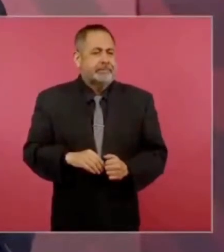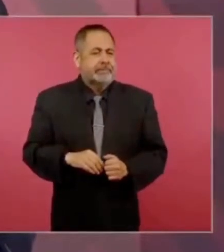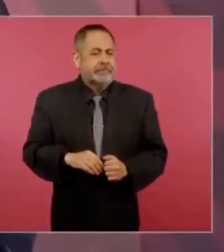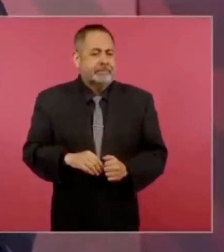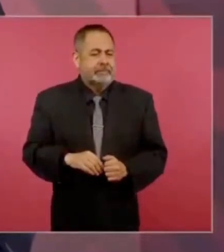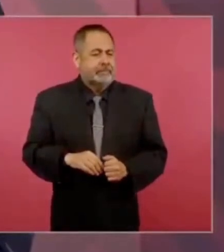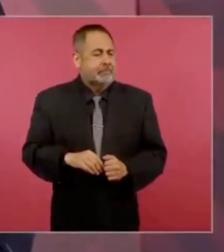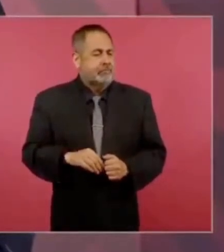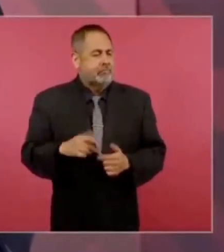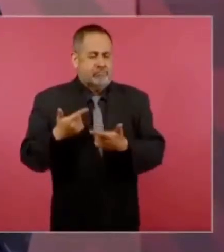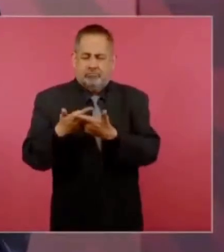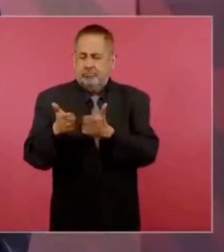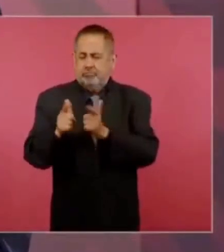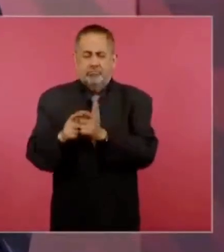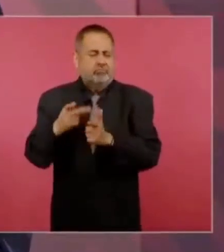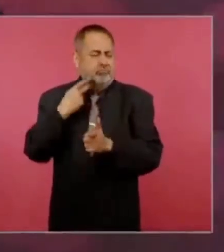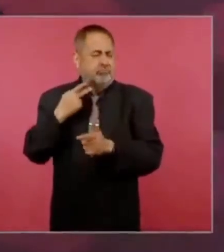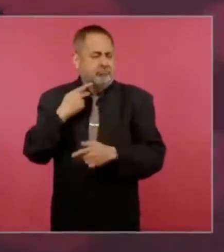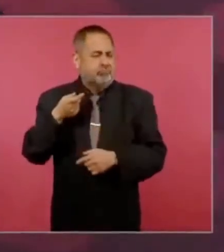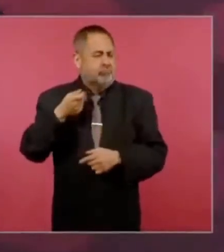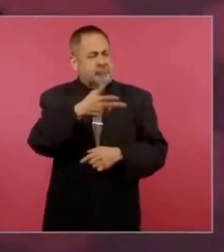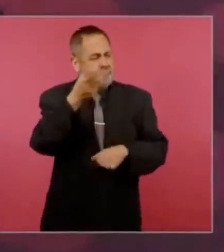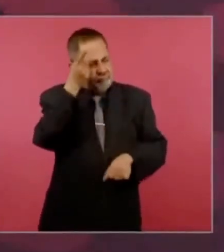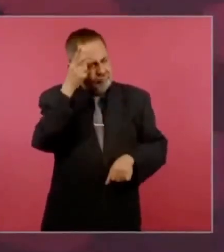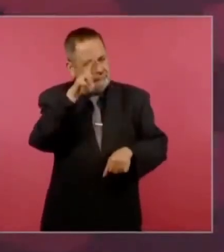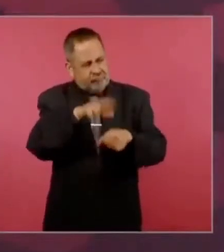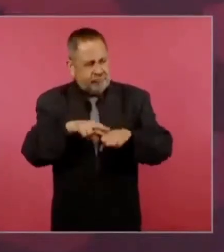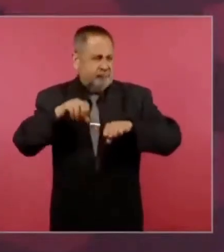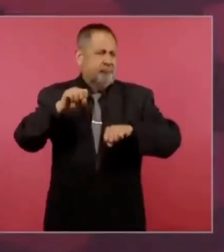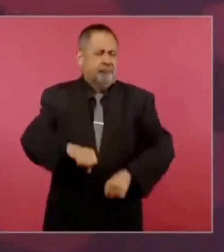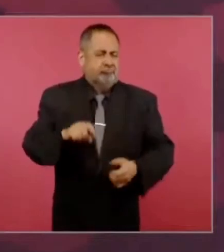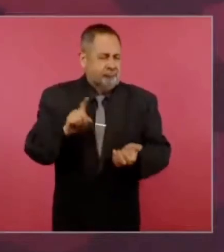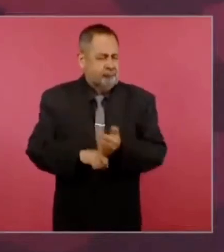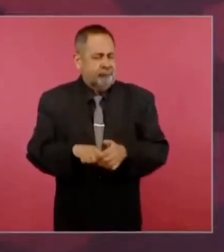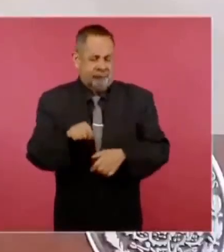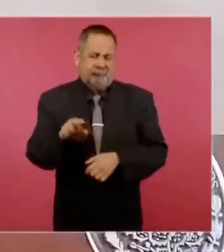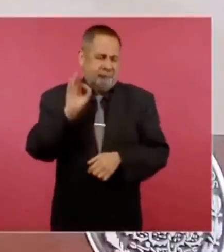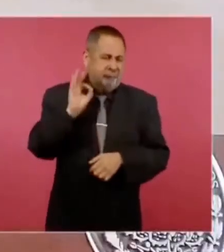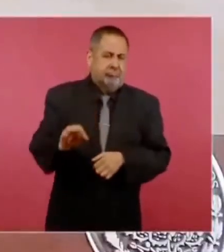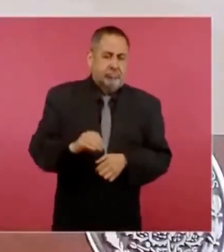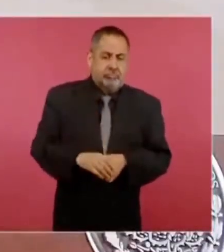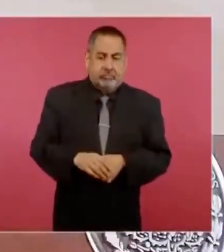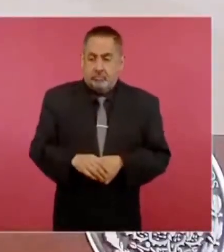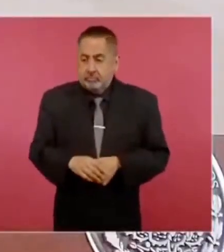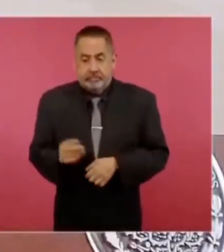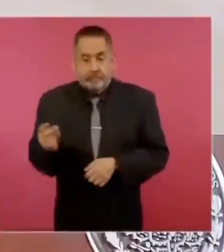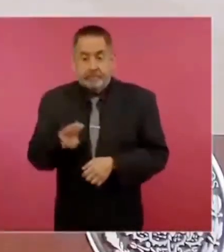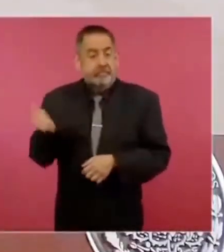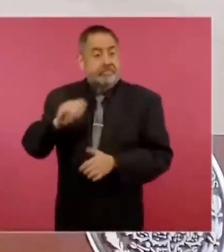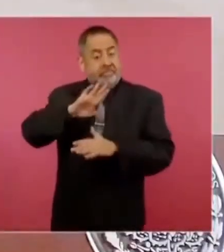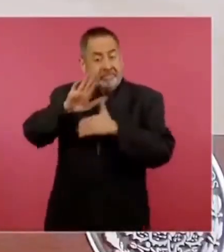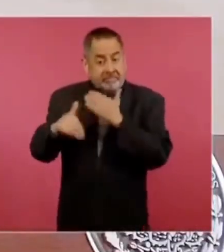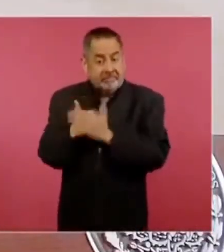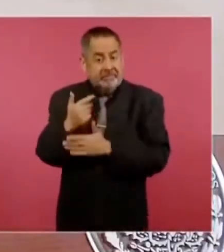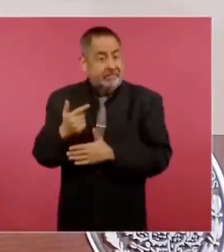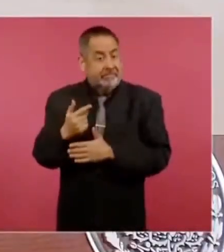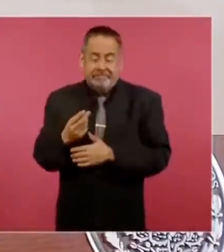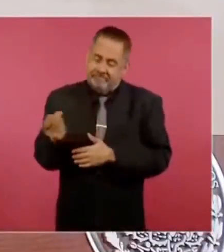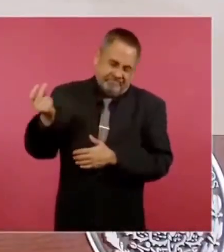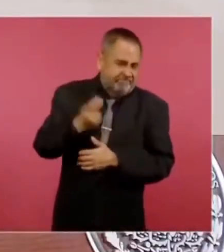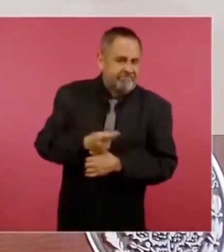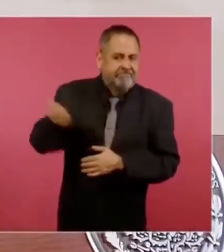un partido era la dictadura perfecta y se tuvo que ir en la madrugada de ese día.